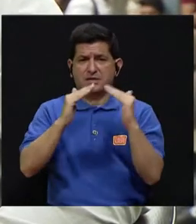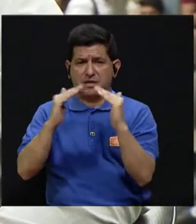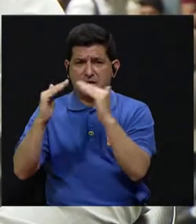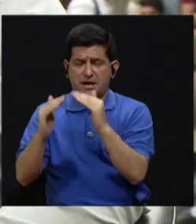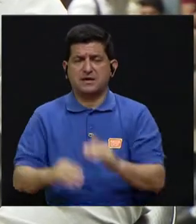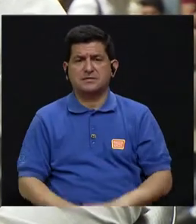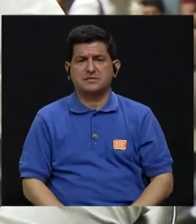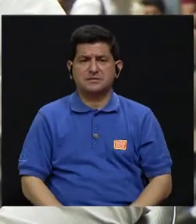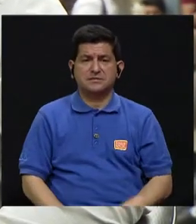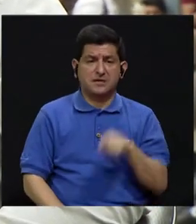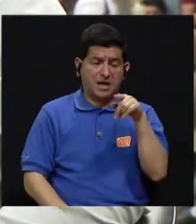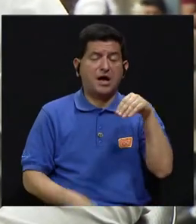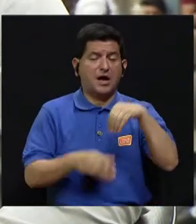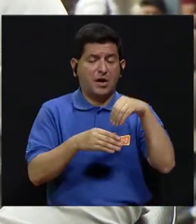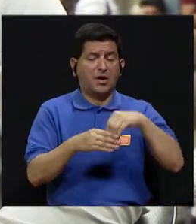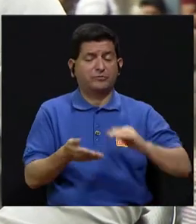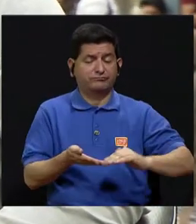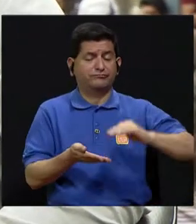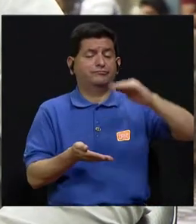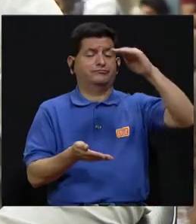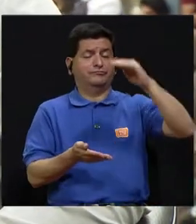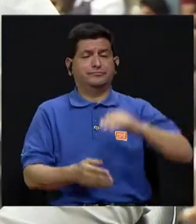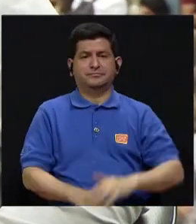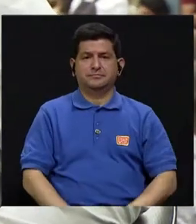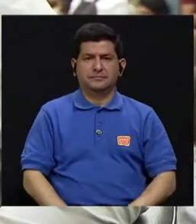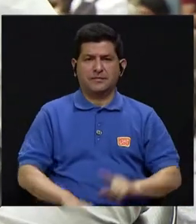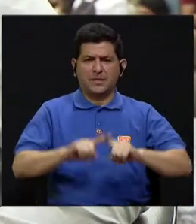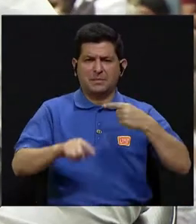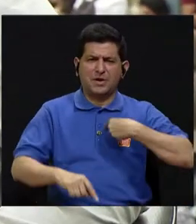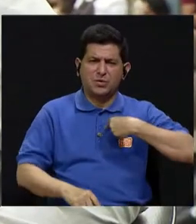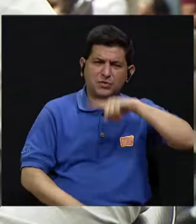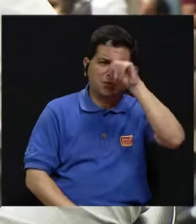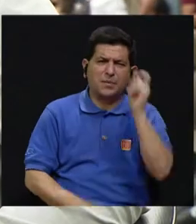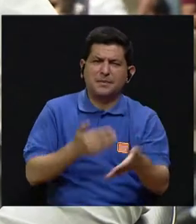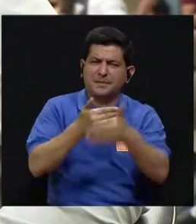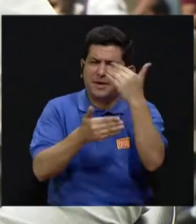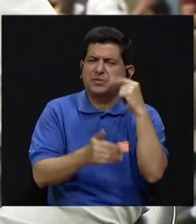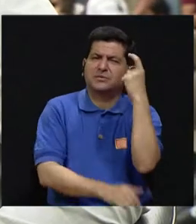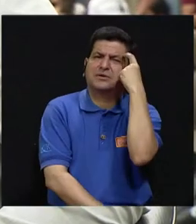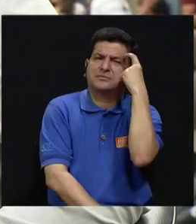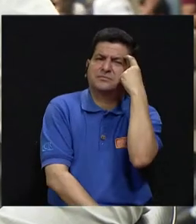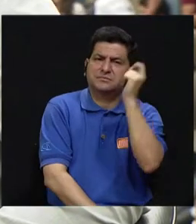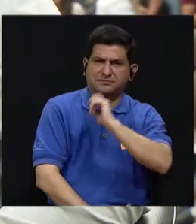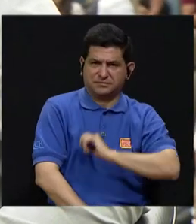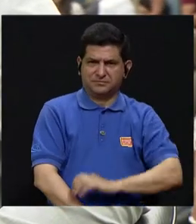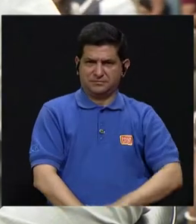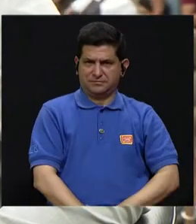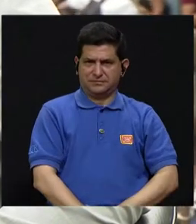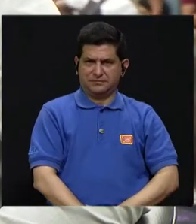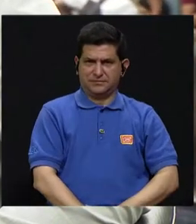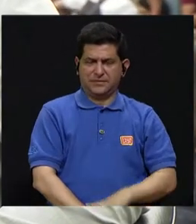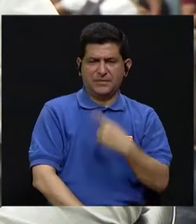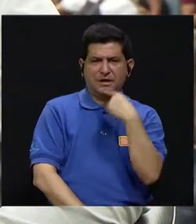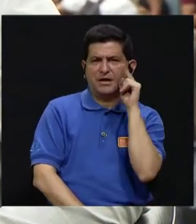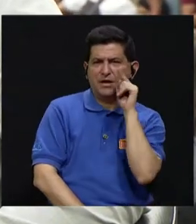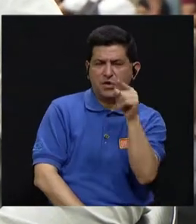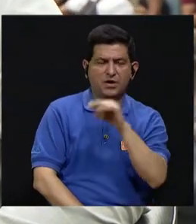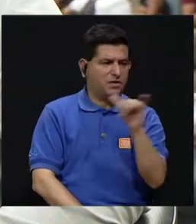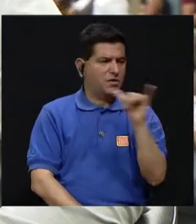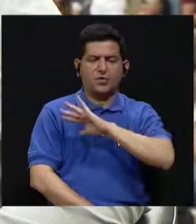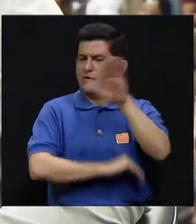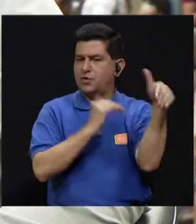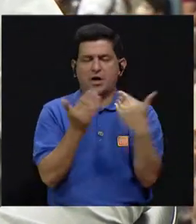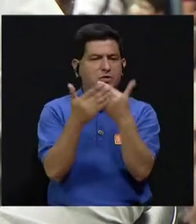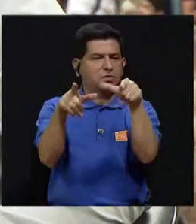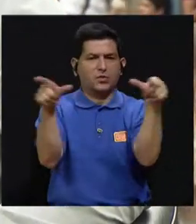pues el aporte es mucho mayor. Que es muy aparte. Pero me quedé con la pregunta anterior pensando, y lo que usted decía, que no era